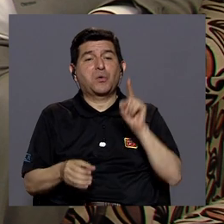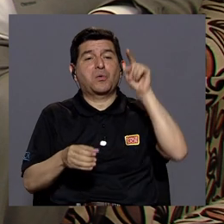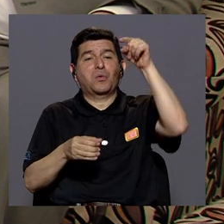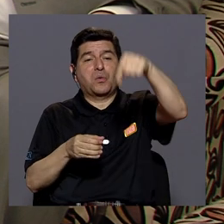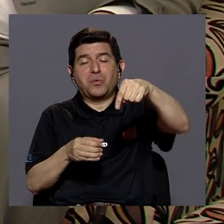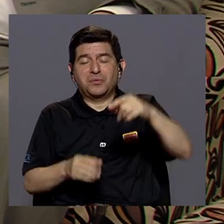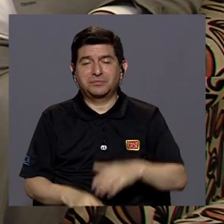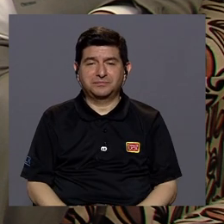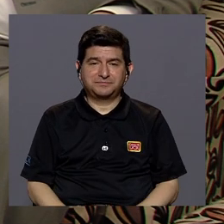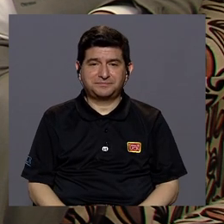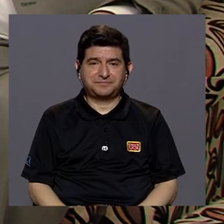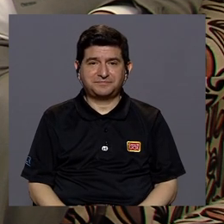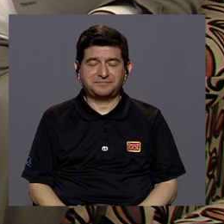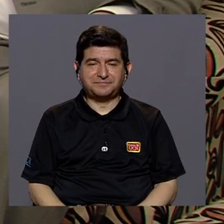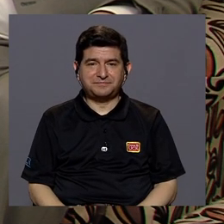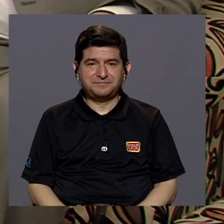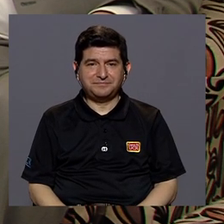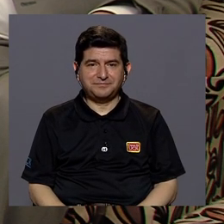Miguel,